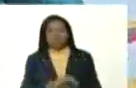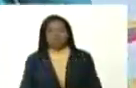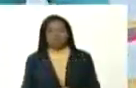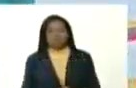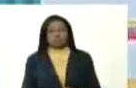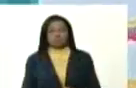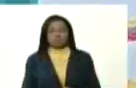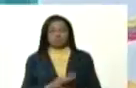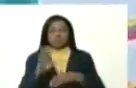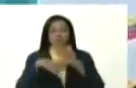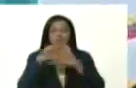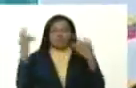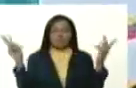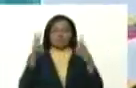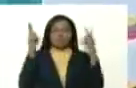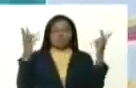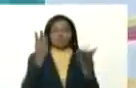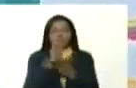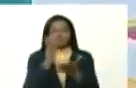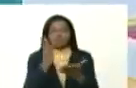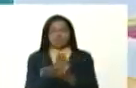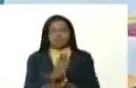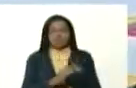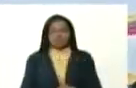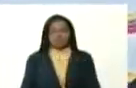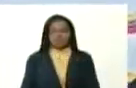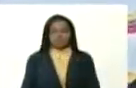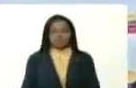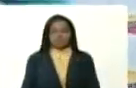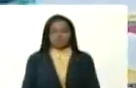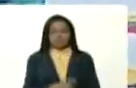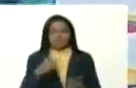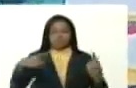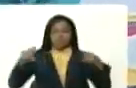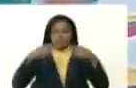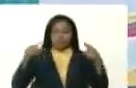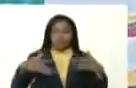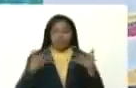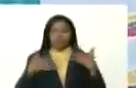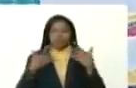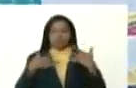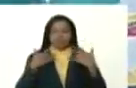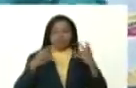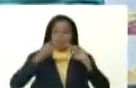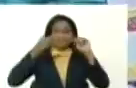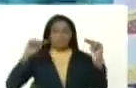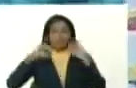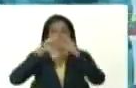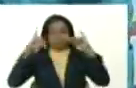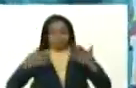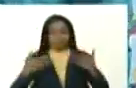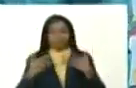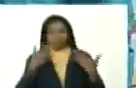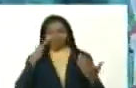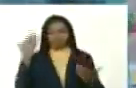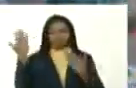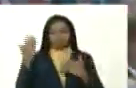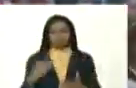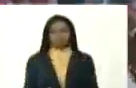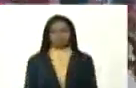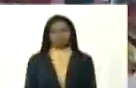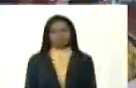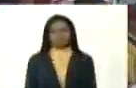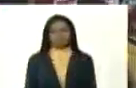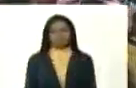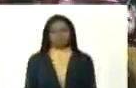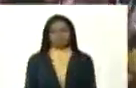¡Hasta la victoria siempre! ¡Música, alegría! paz y felicidad. Adelante.